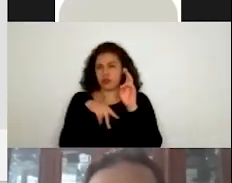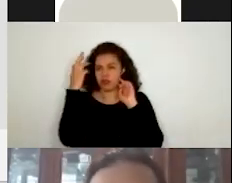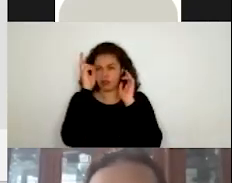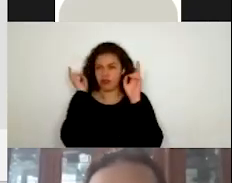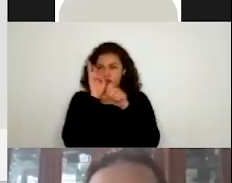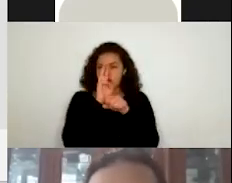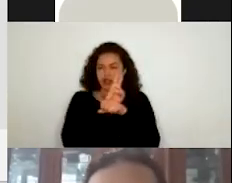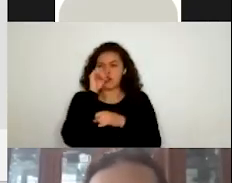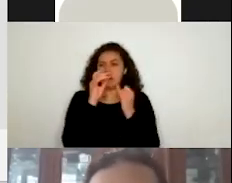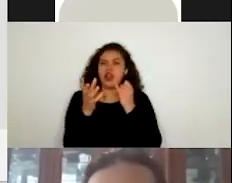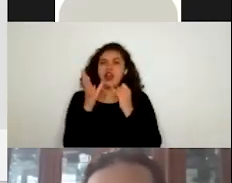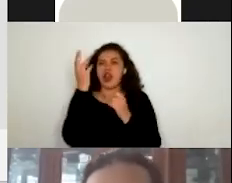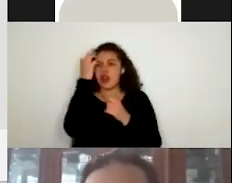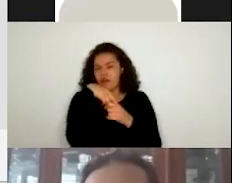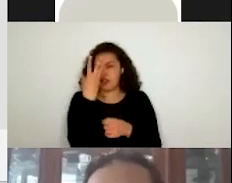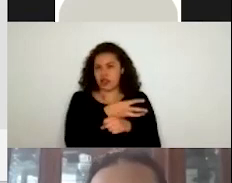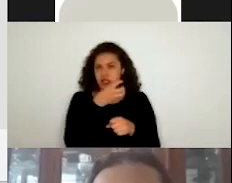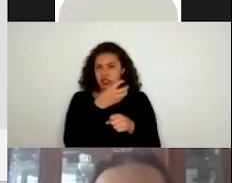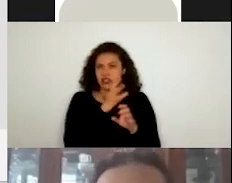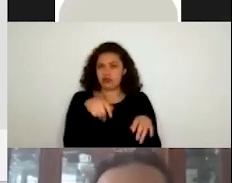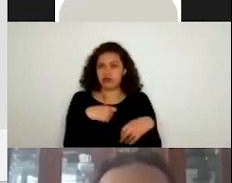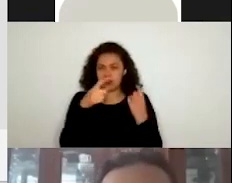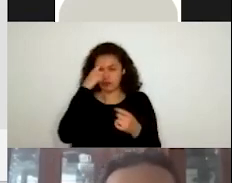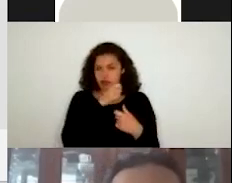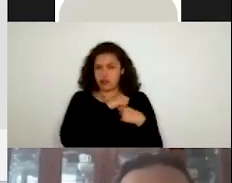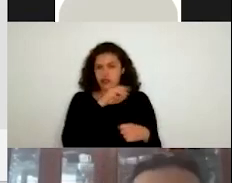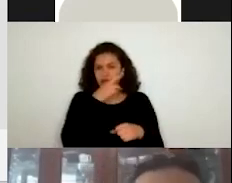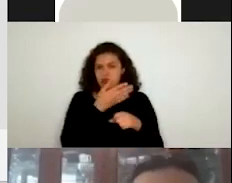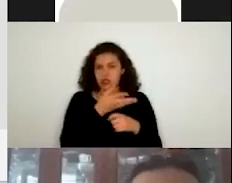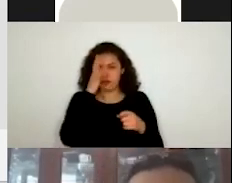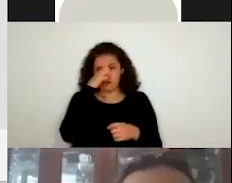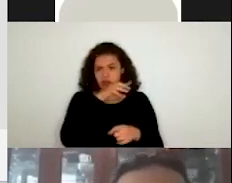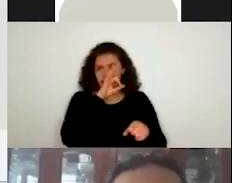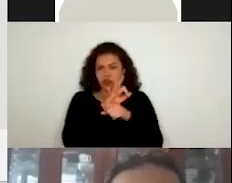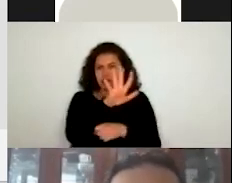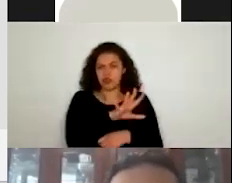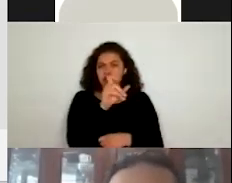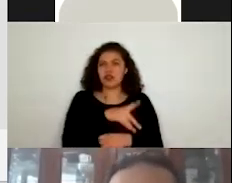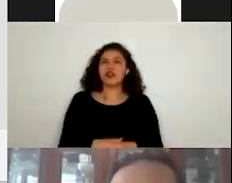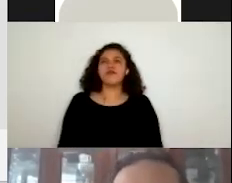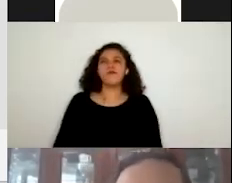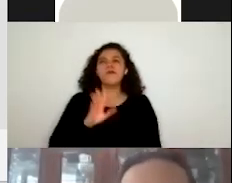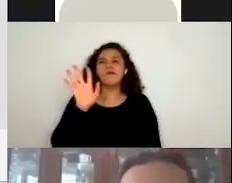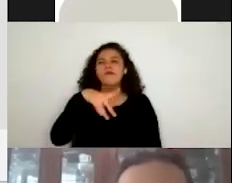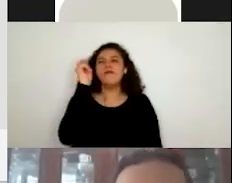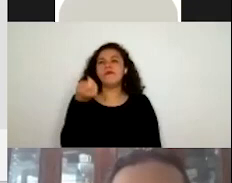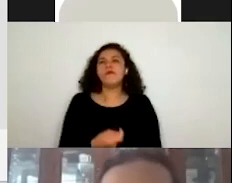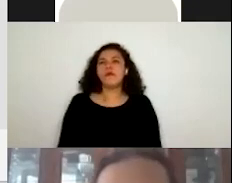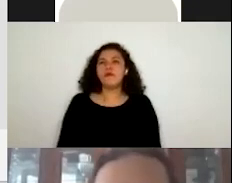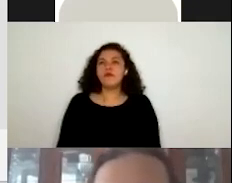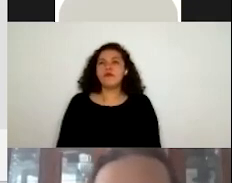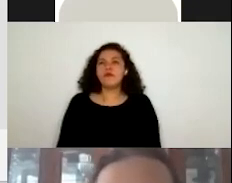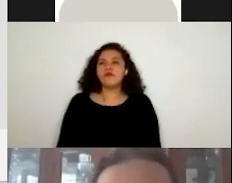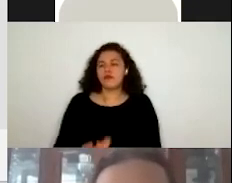y vigilancia al tercero acreditado o responsable oficial de protección civil. ¿Qué quiere decir esto? Que nosotros en la